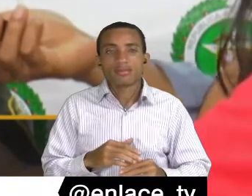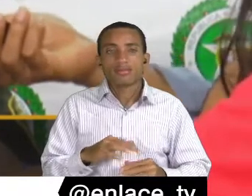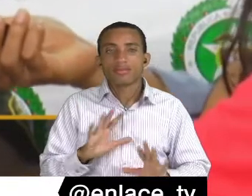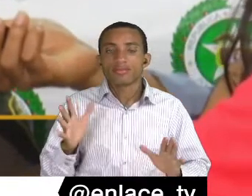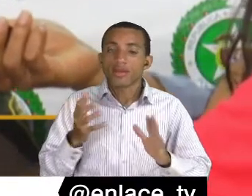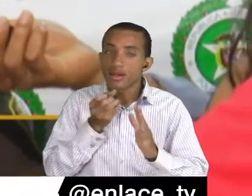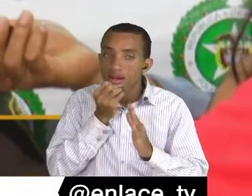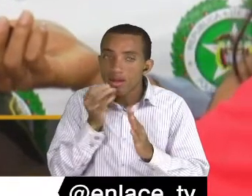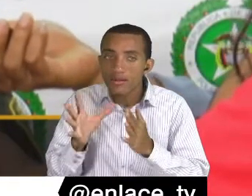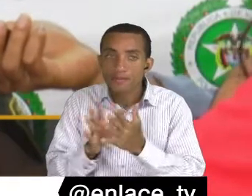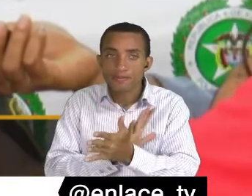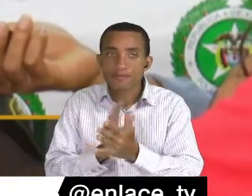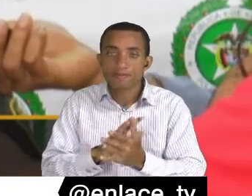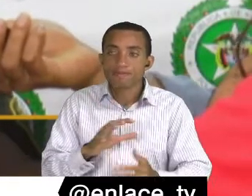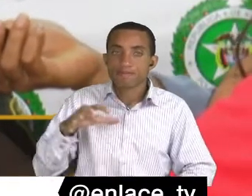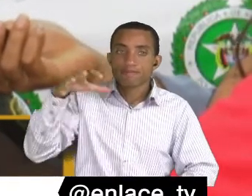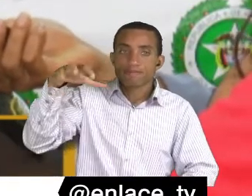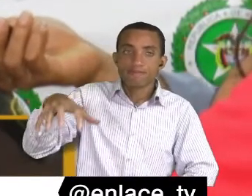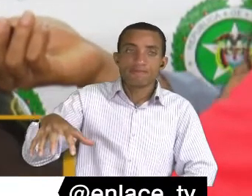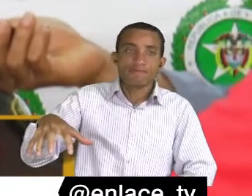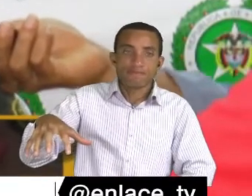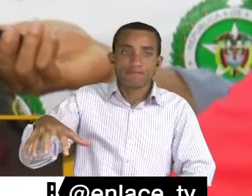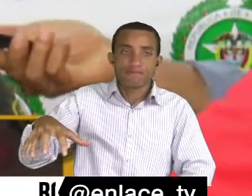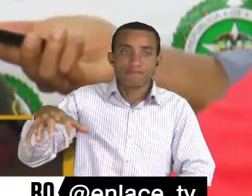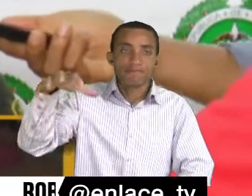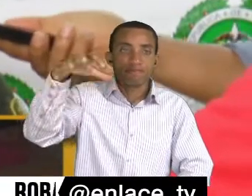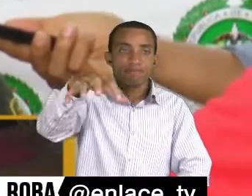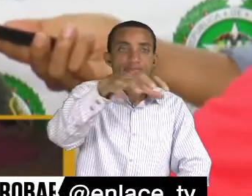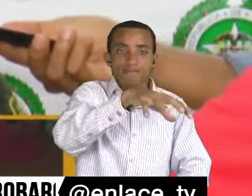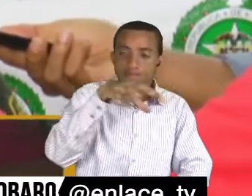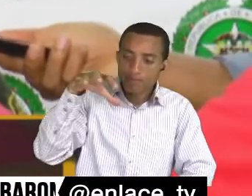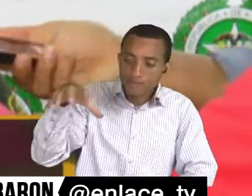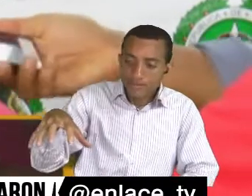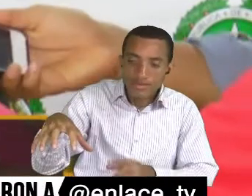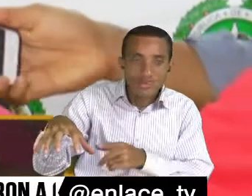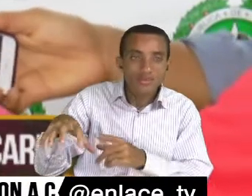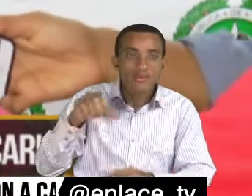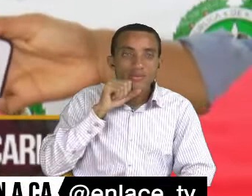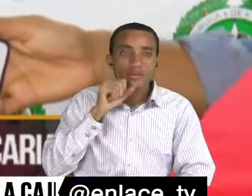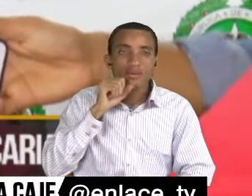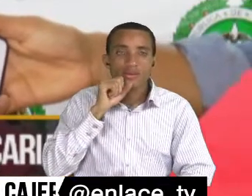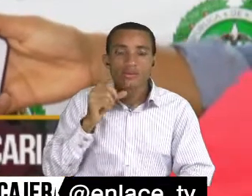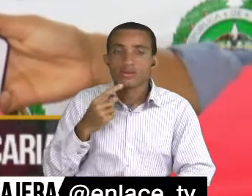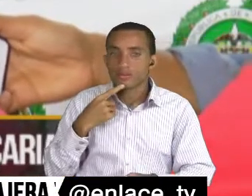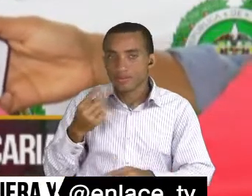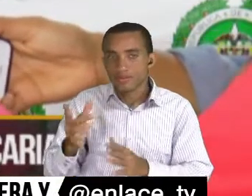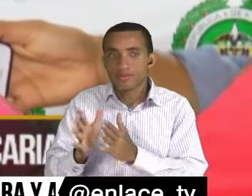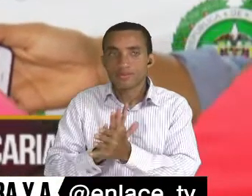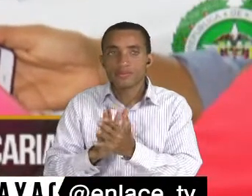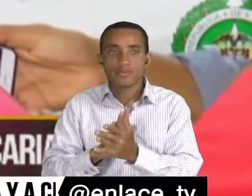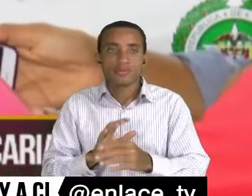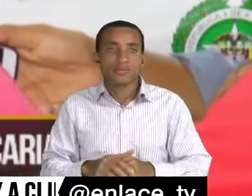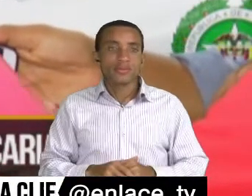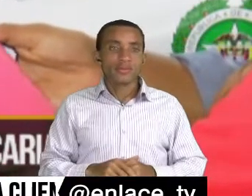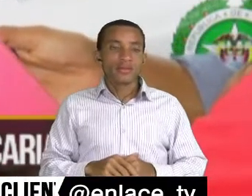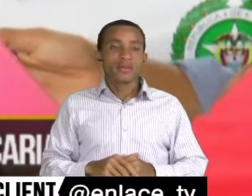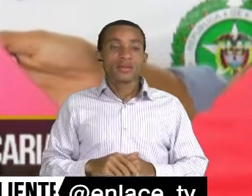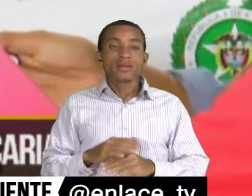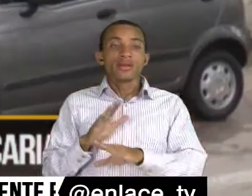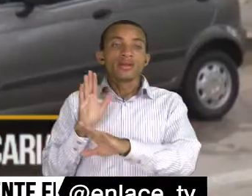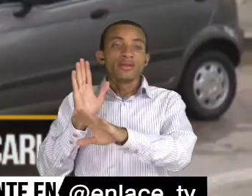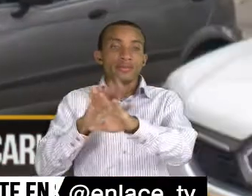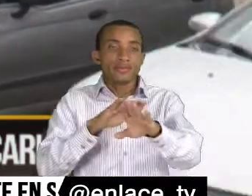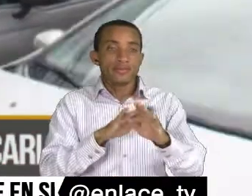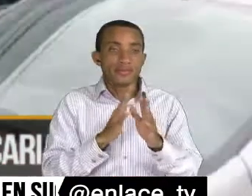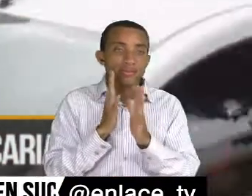de las sucursales del Banco Bogotá acá en el municipio de Barranca Bermeja, donde se da a conocer la noticia de